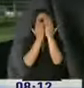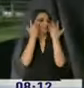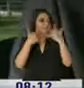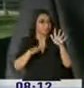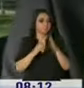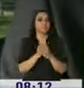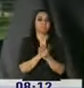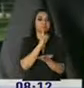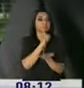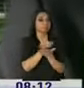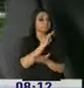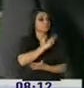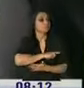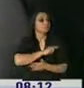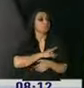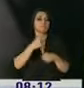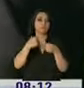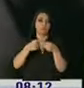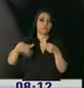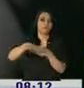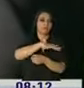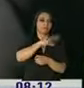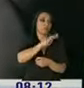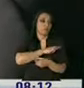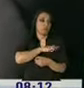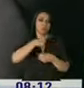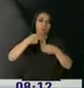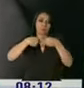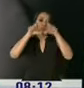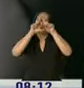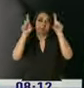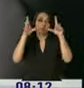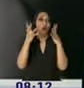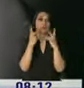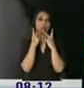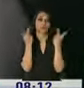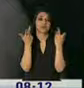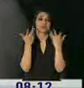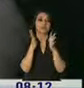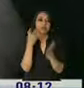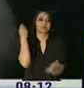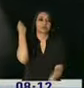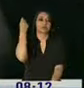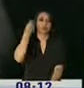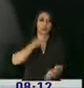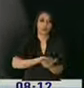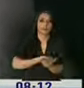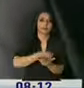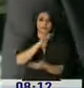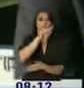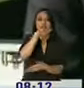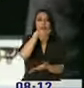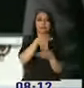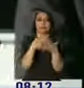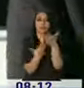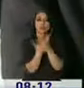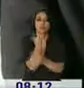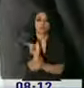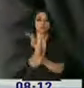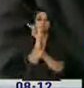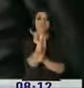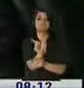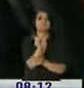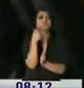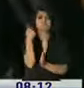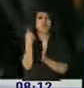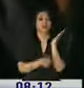Justamente el municipio, el Distrito Metropolitano de Quito, a través del EMOB, ha hecho la adquisición de 5.000 nuevos dispositivos para entregar a